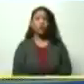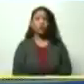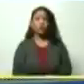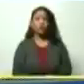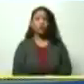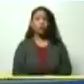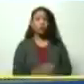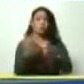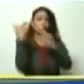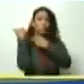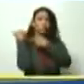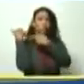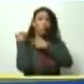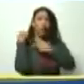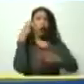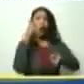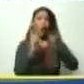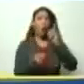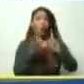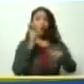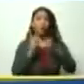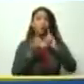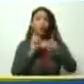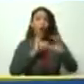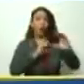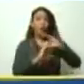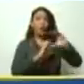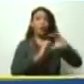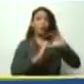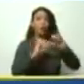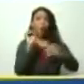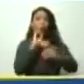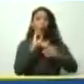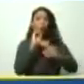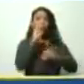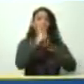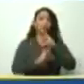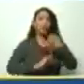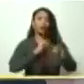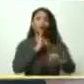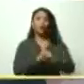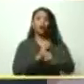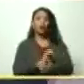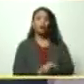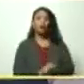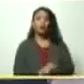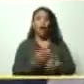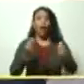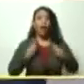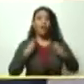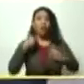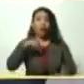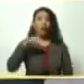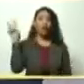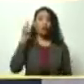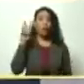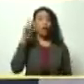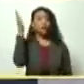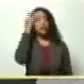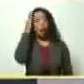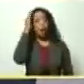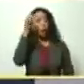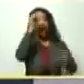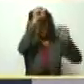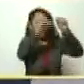corresponsales de algunos medios de comunicación o agencias internacionales que viven en Venezuela que nos conocen bien